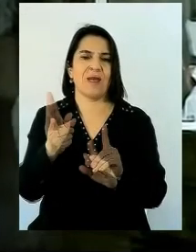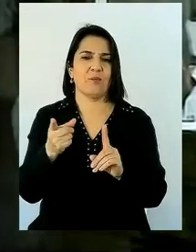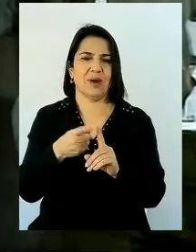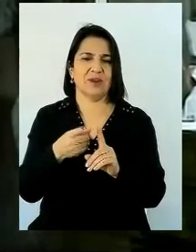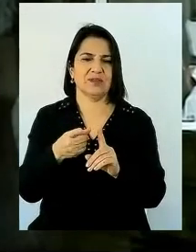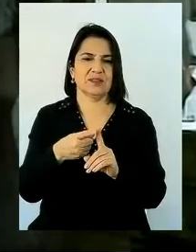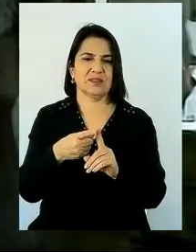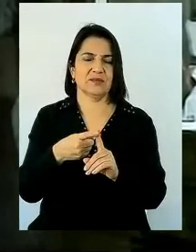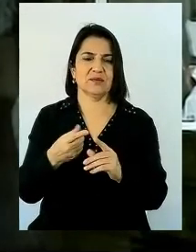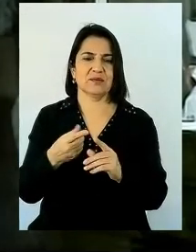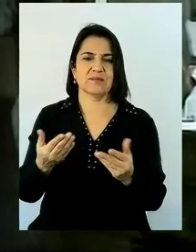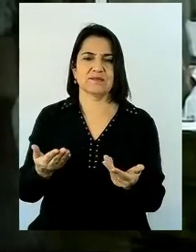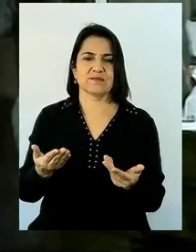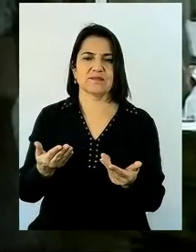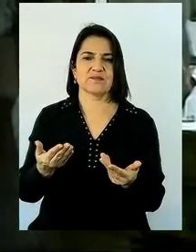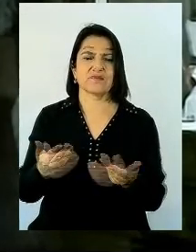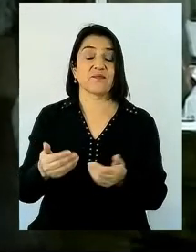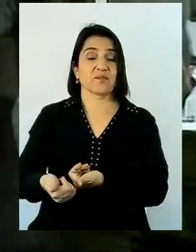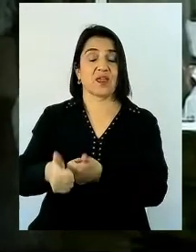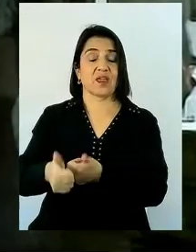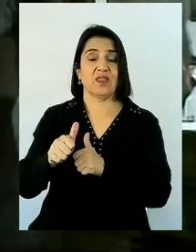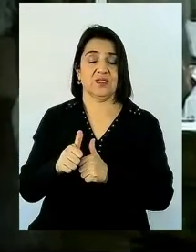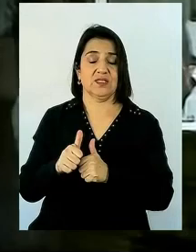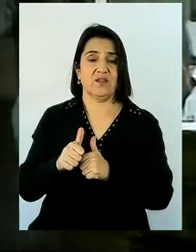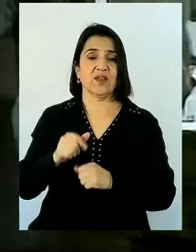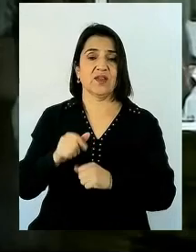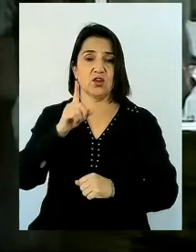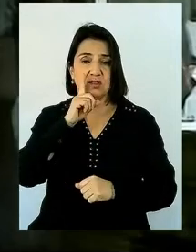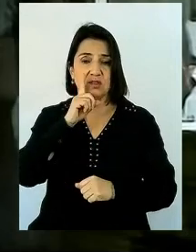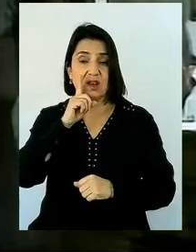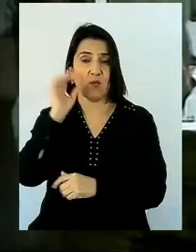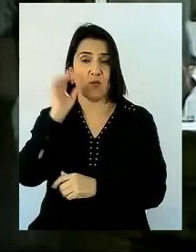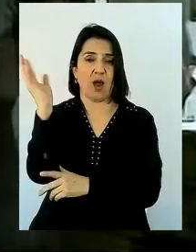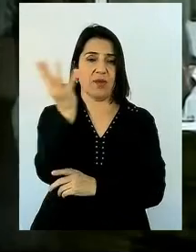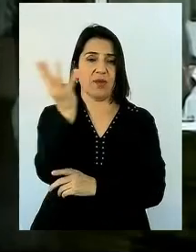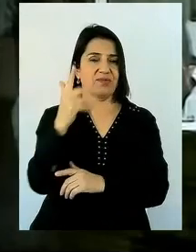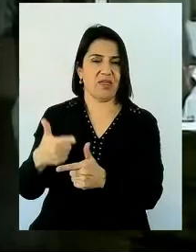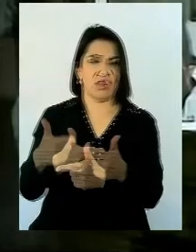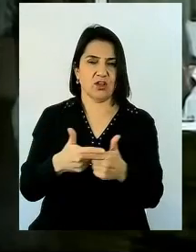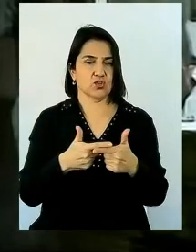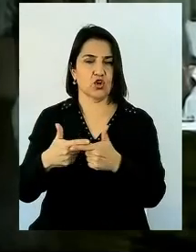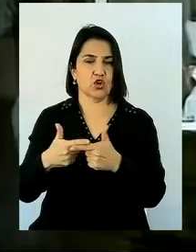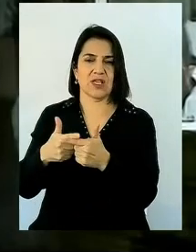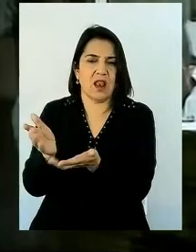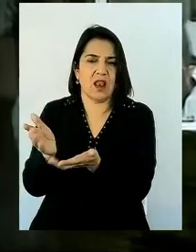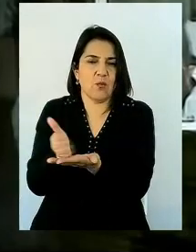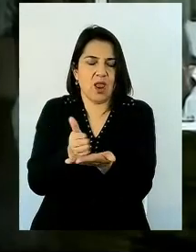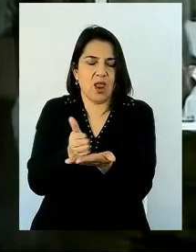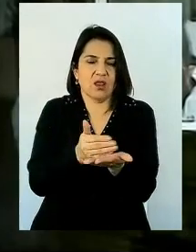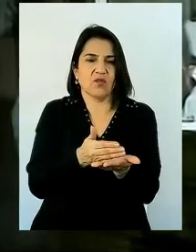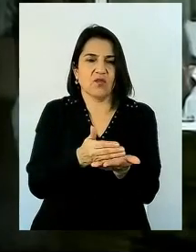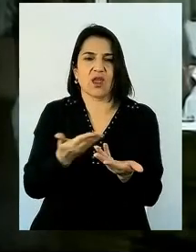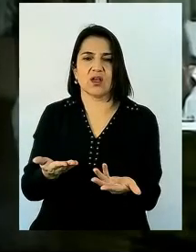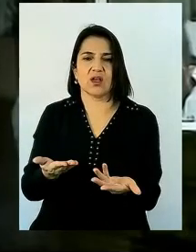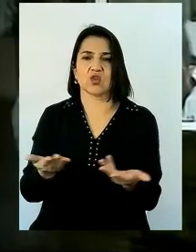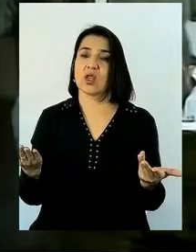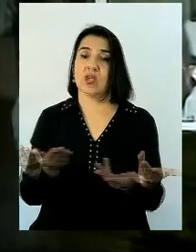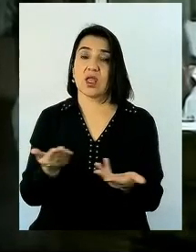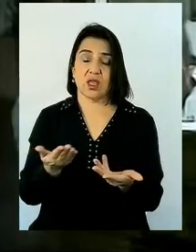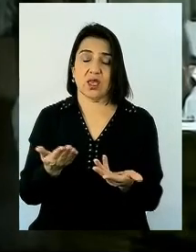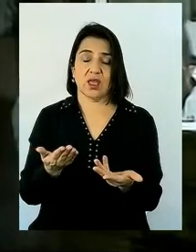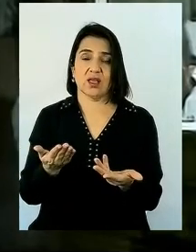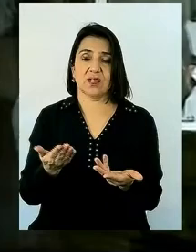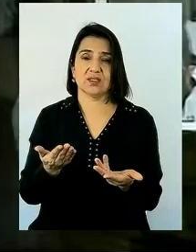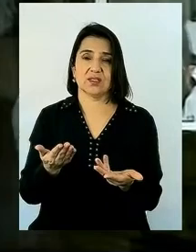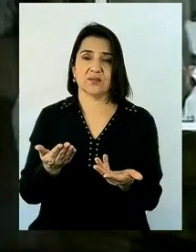de los desafíos que tenemos en ambientales, sociales, de planificación, y que se viene explorando